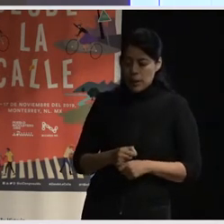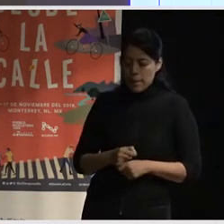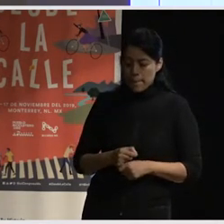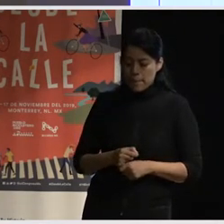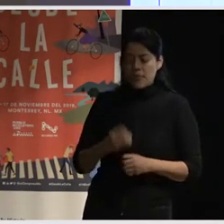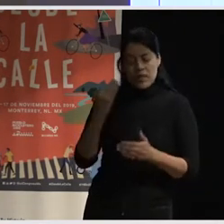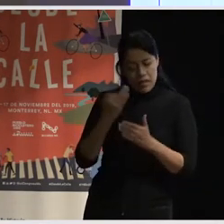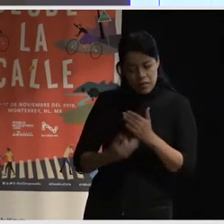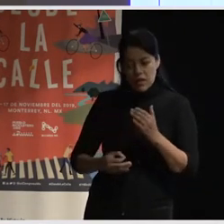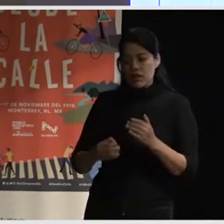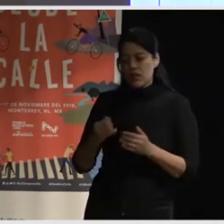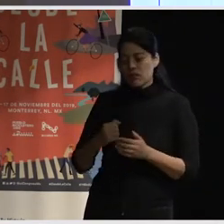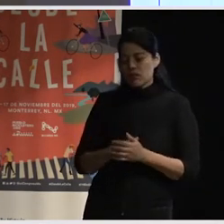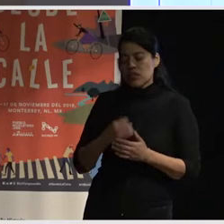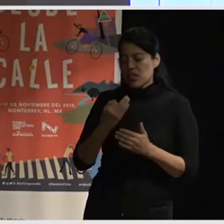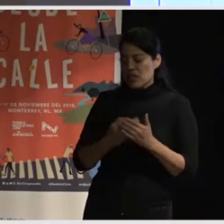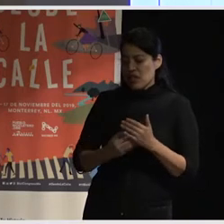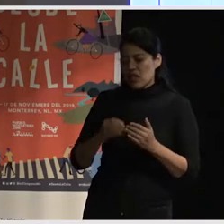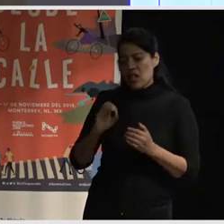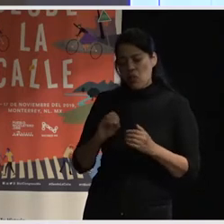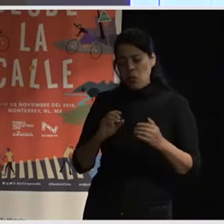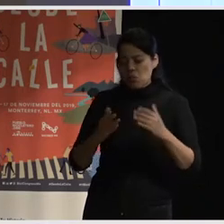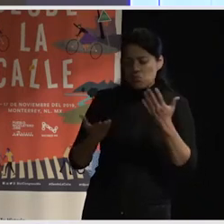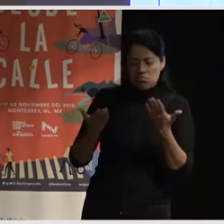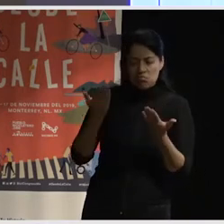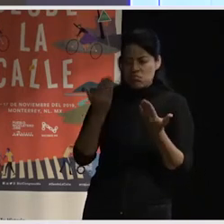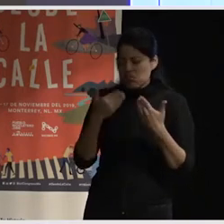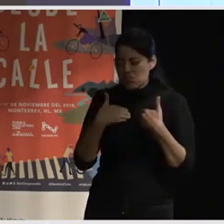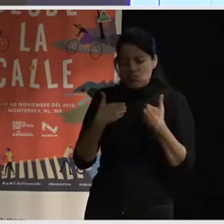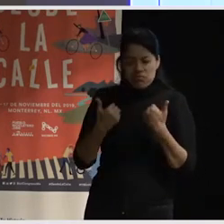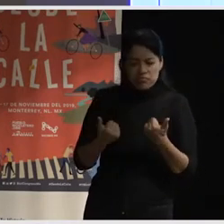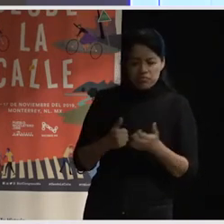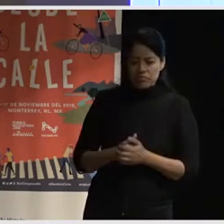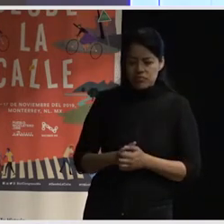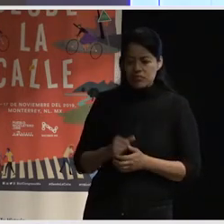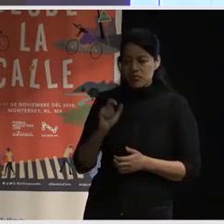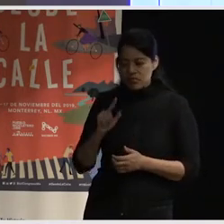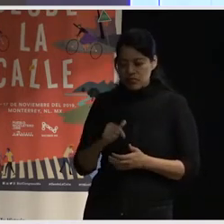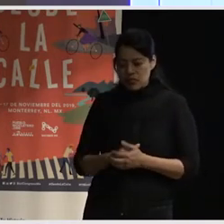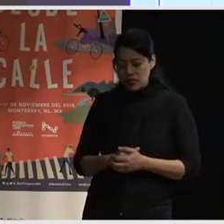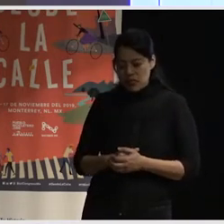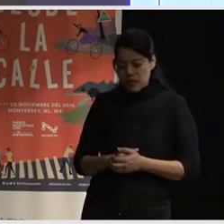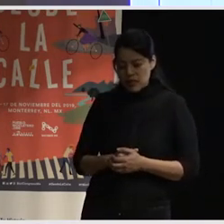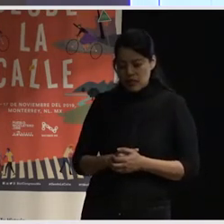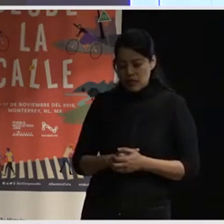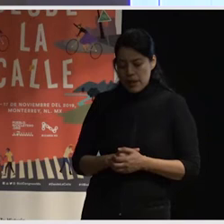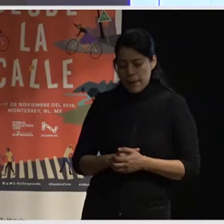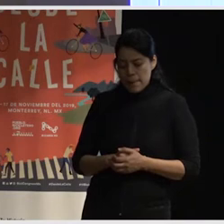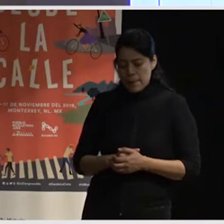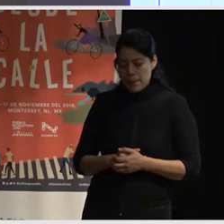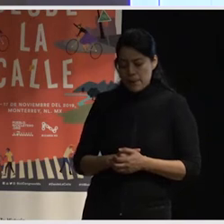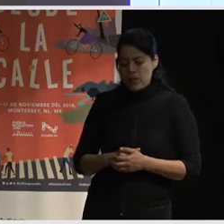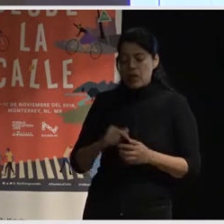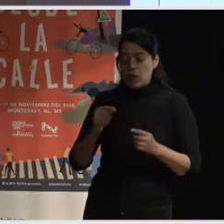incompleta o ser inconsistente en algunos de los casos por lo tanto ya metemos en cuestión si lo que estamos tomando